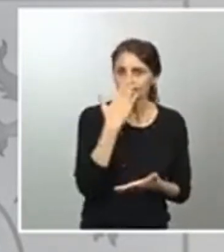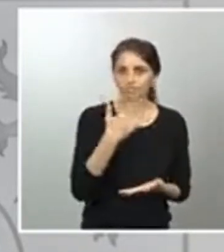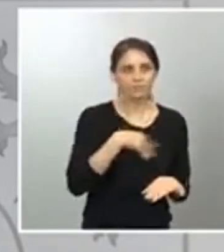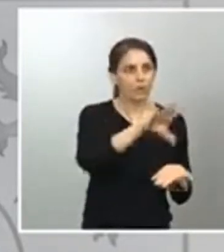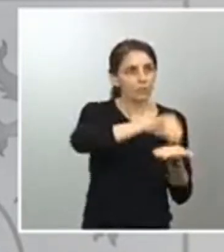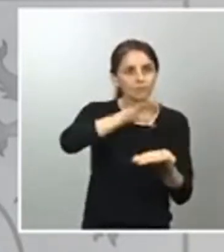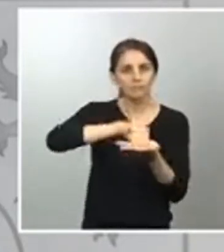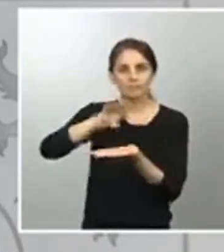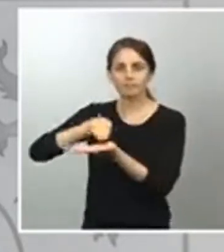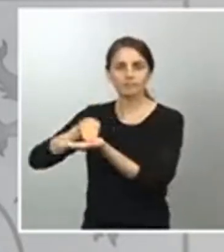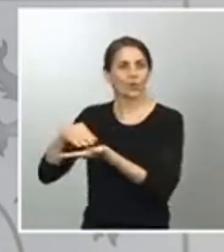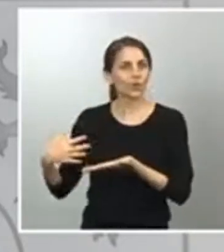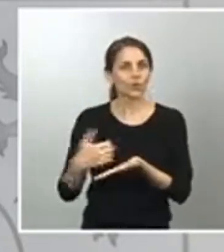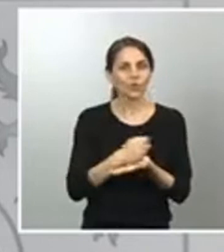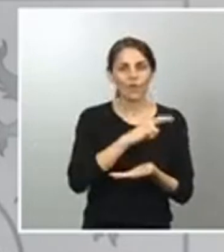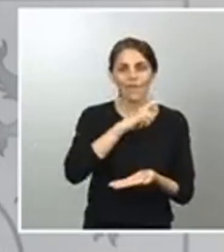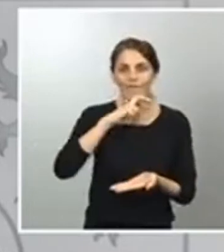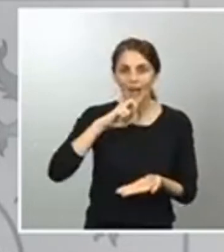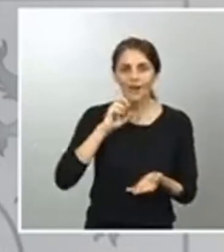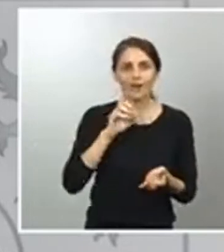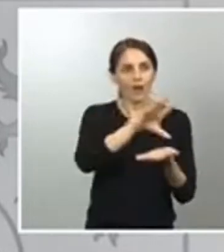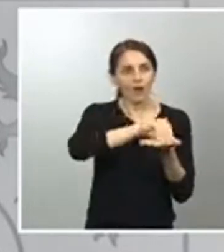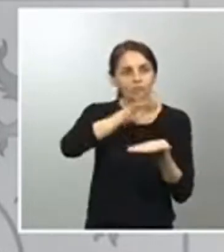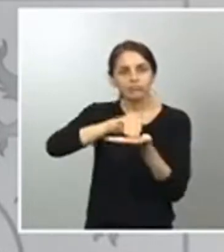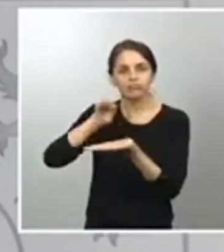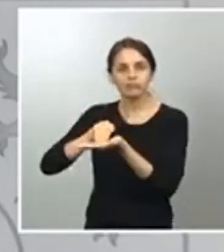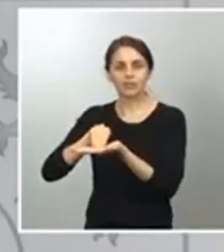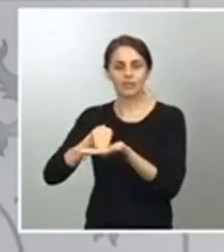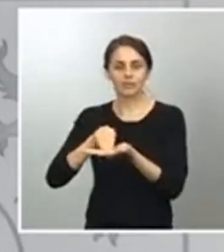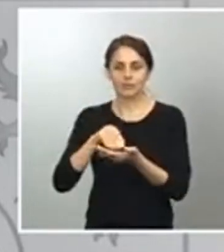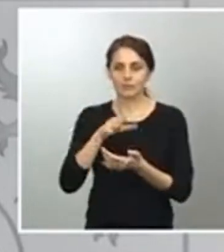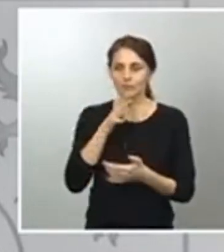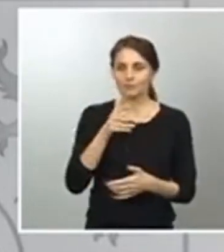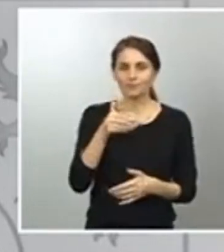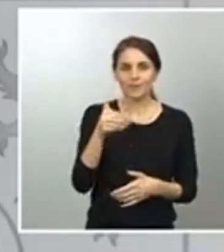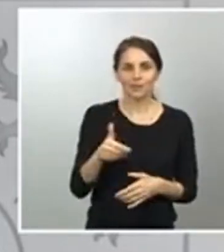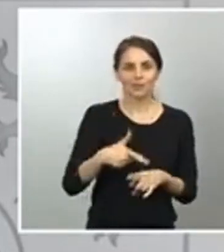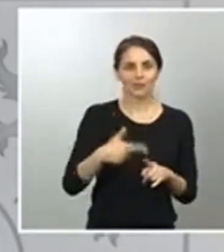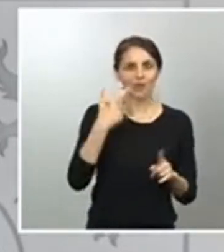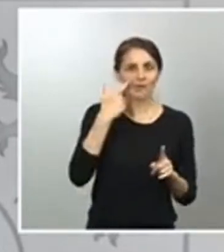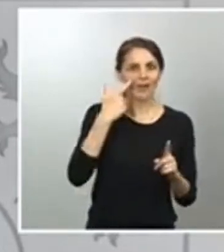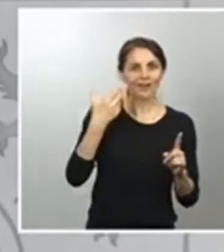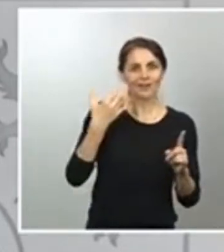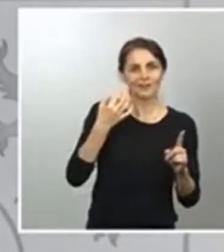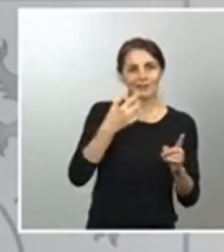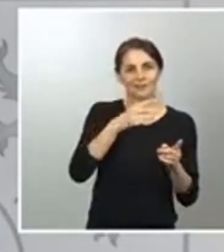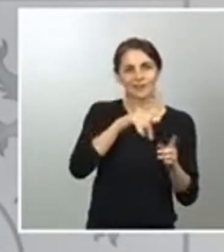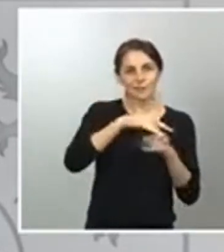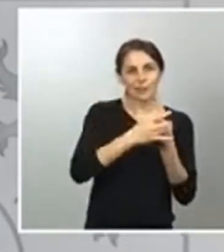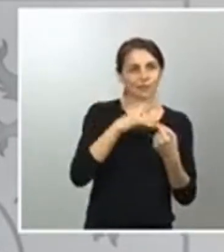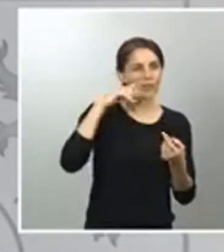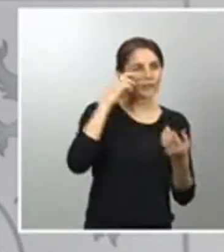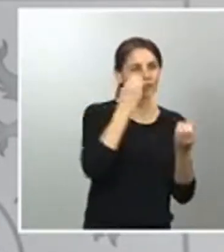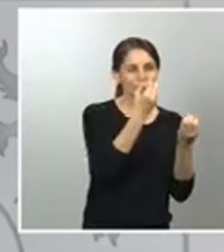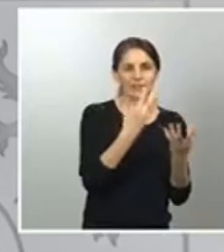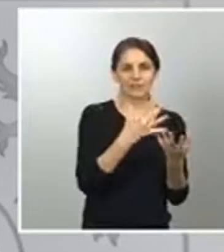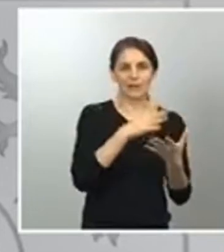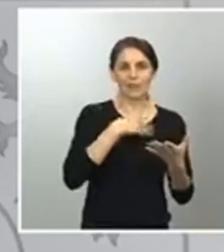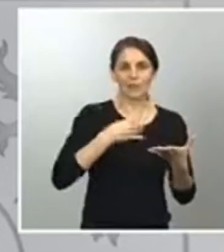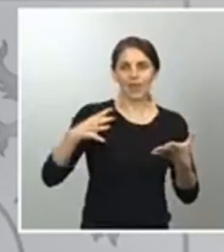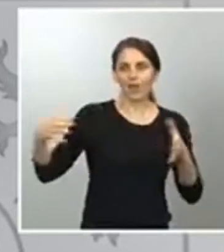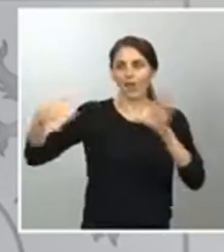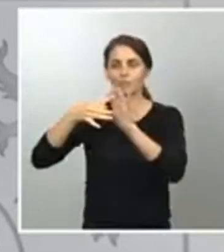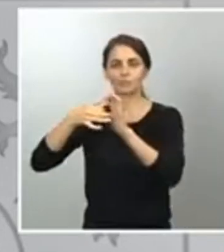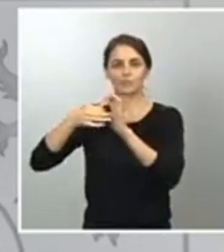expresan una forma de ver que debemos casar con el conocimiento científico. Y puedo asegurarles que tratamos de escuchar, de